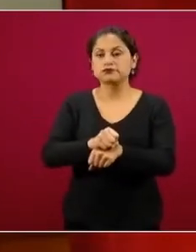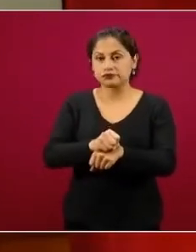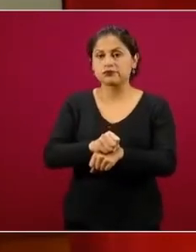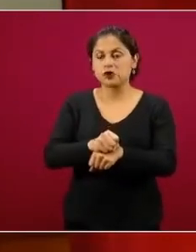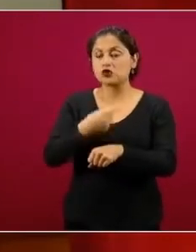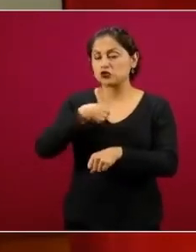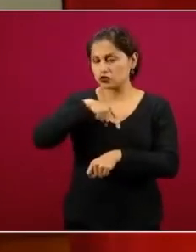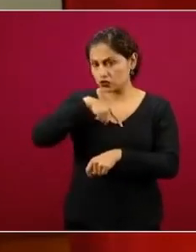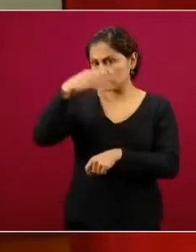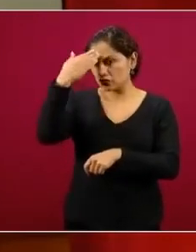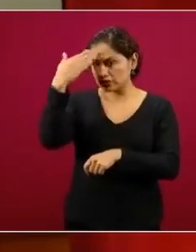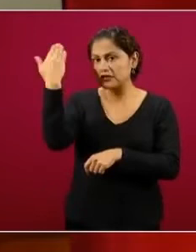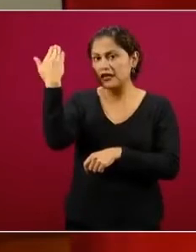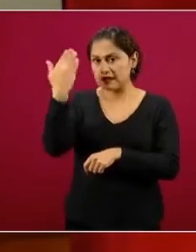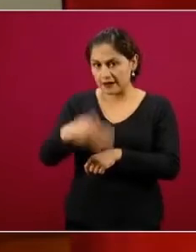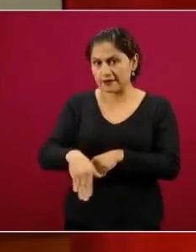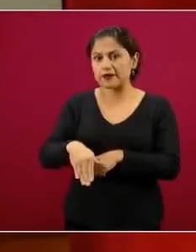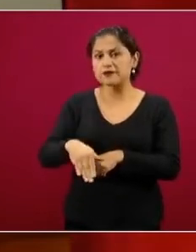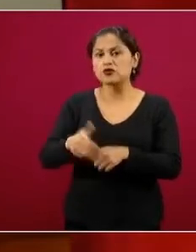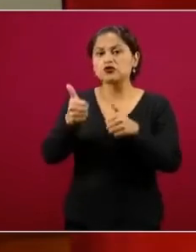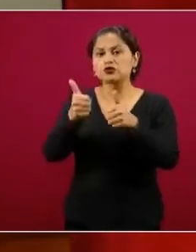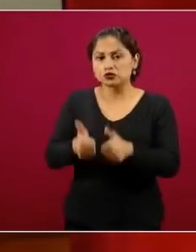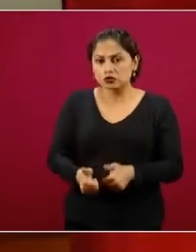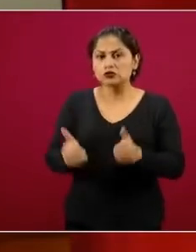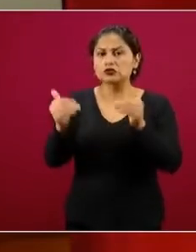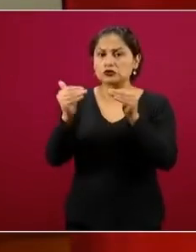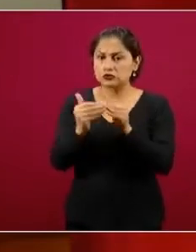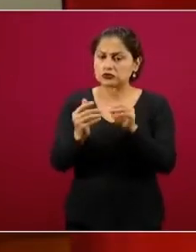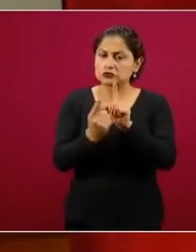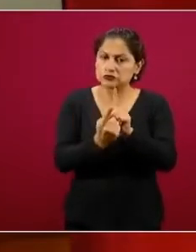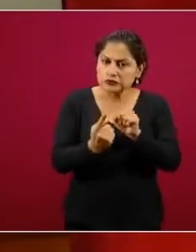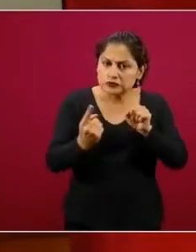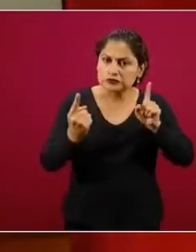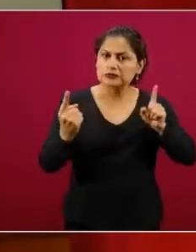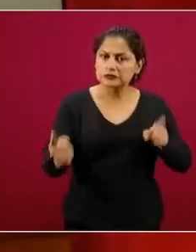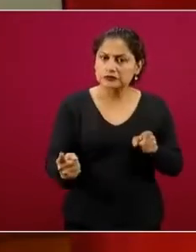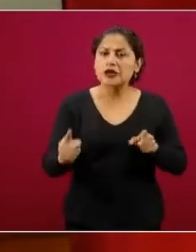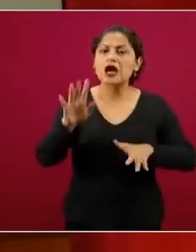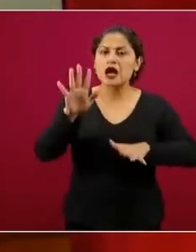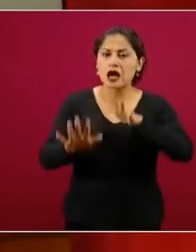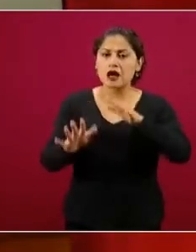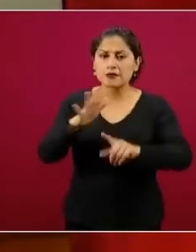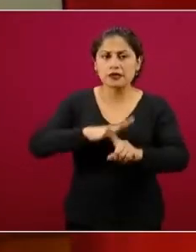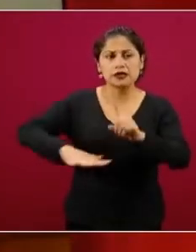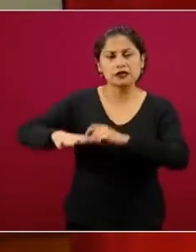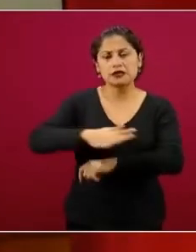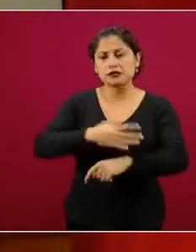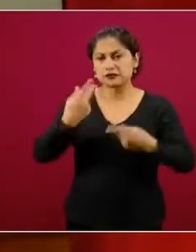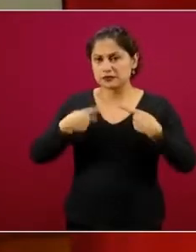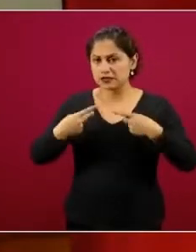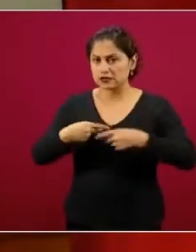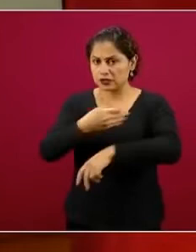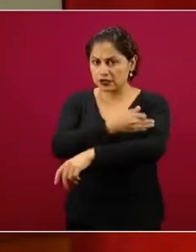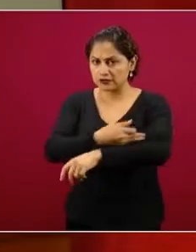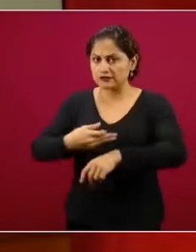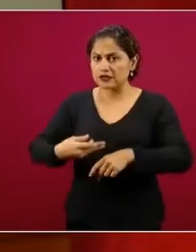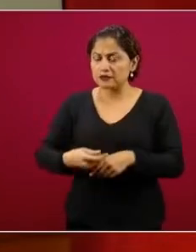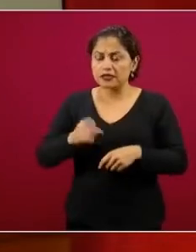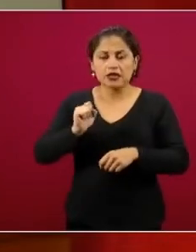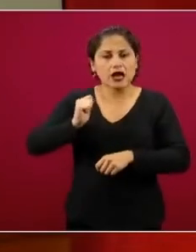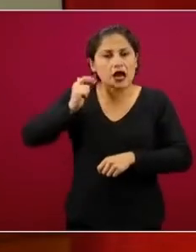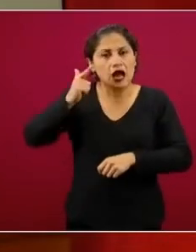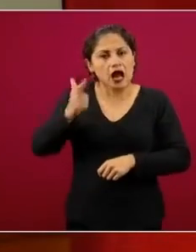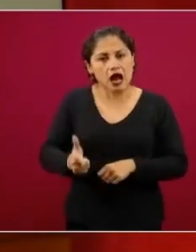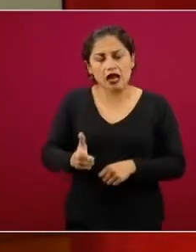Distancia puede tener y ha tenido un impacto en la salud mental de todas las familias mexicanas, y yo creo que sin el menor